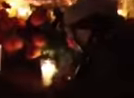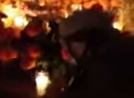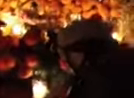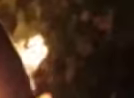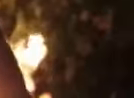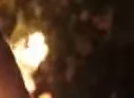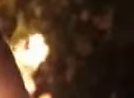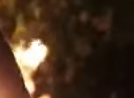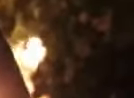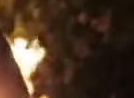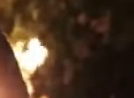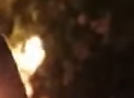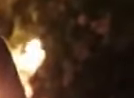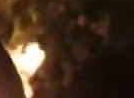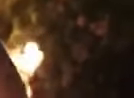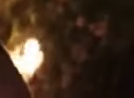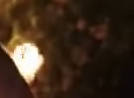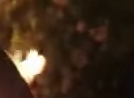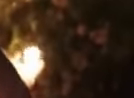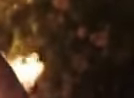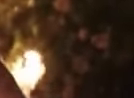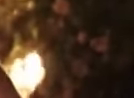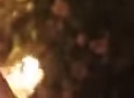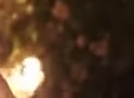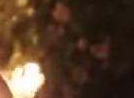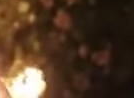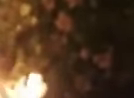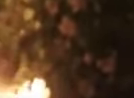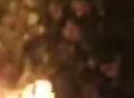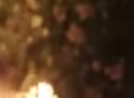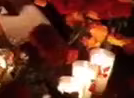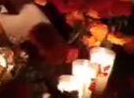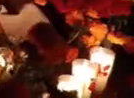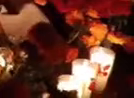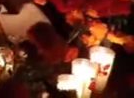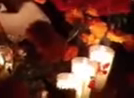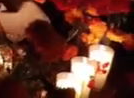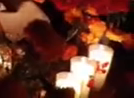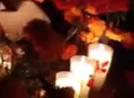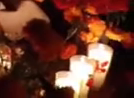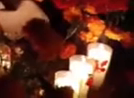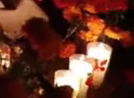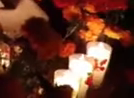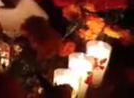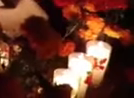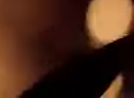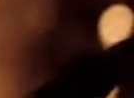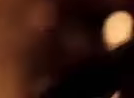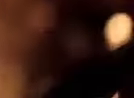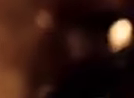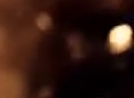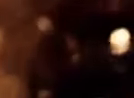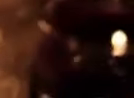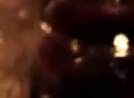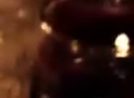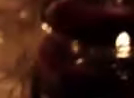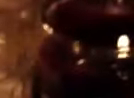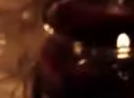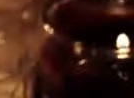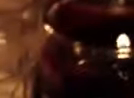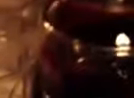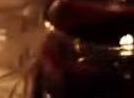En el cielo nace el sol y llorona, en el mar nace la